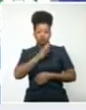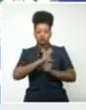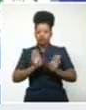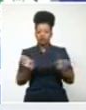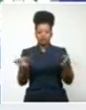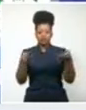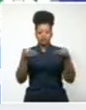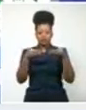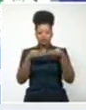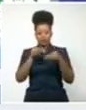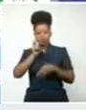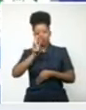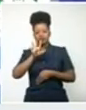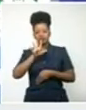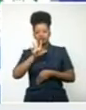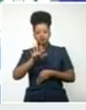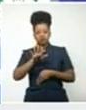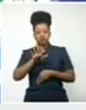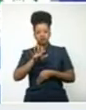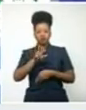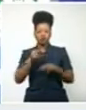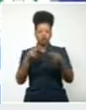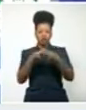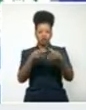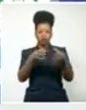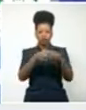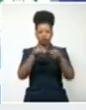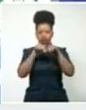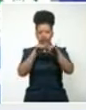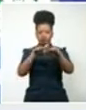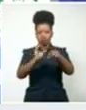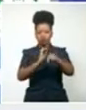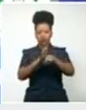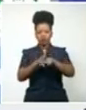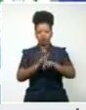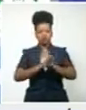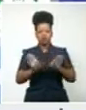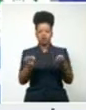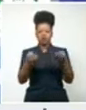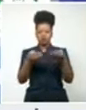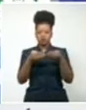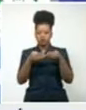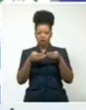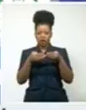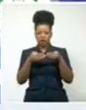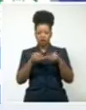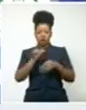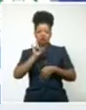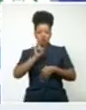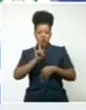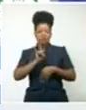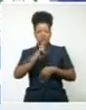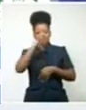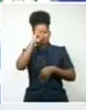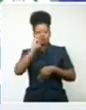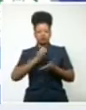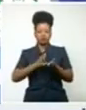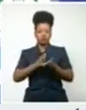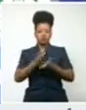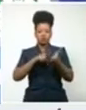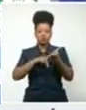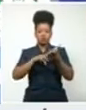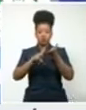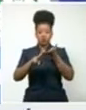35 eventos de transmisión local de la COVID-19 y se mantienen activos 9. Las provincias con las tasas